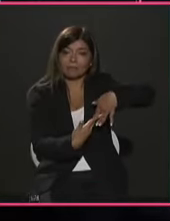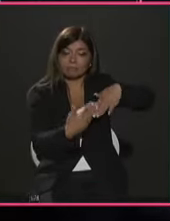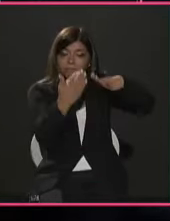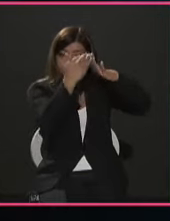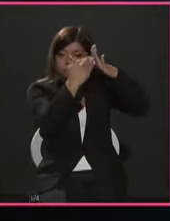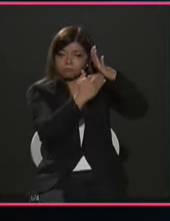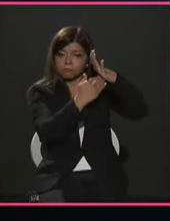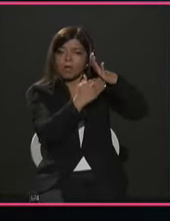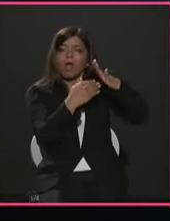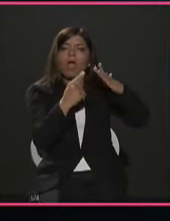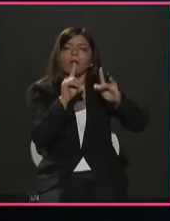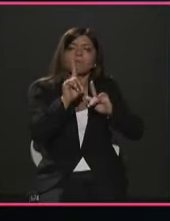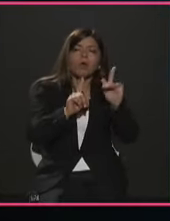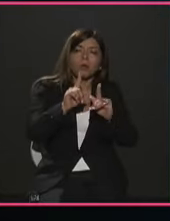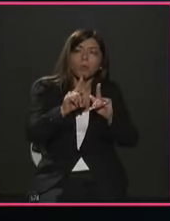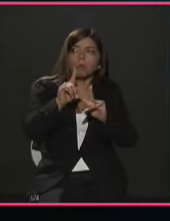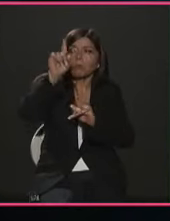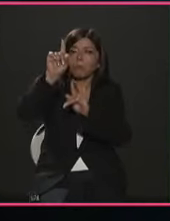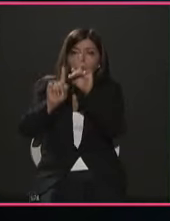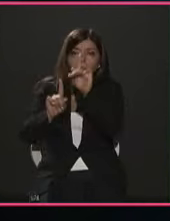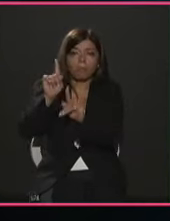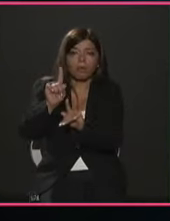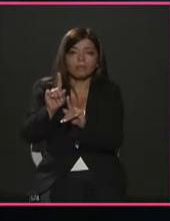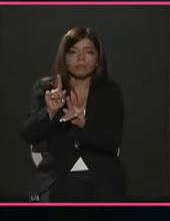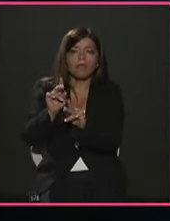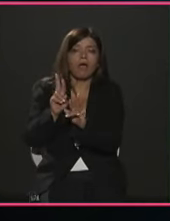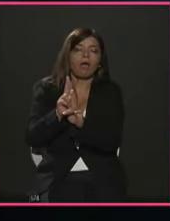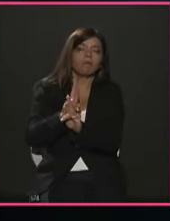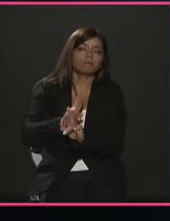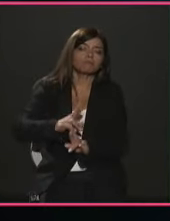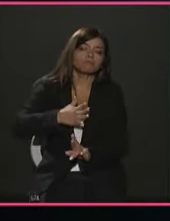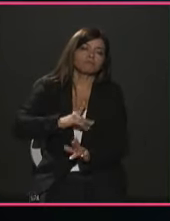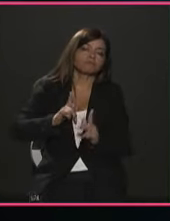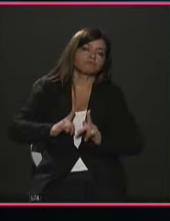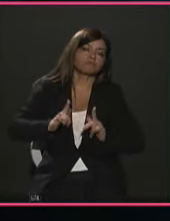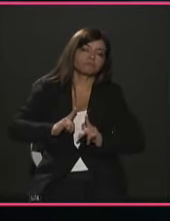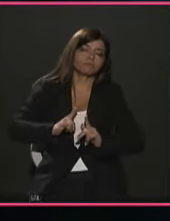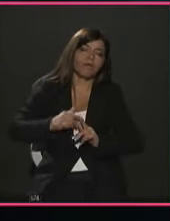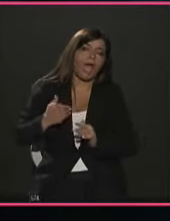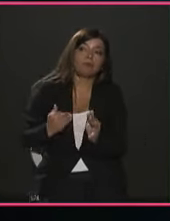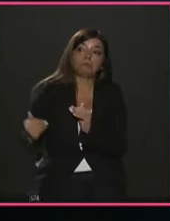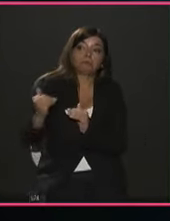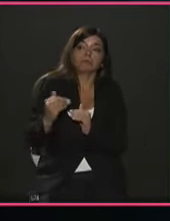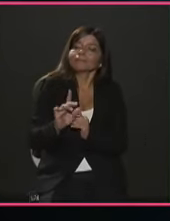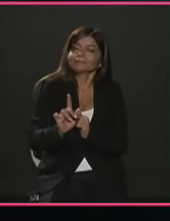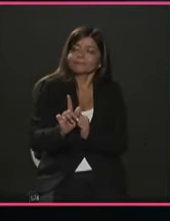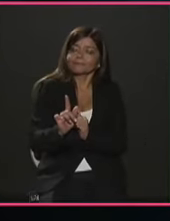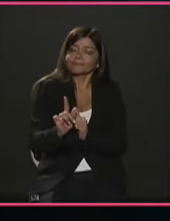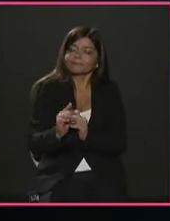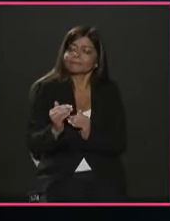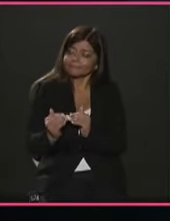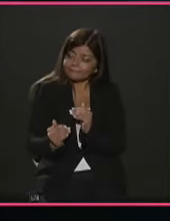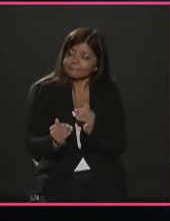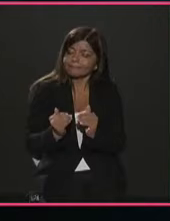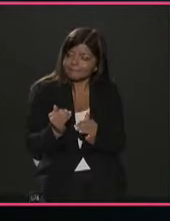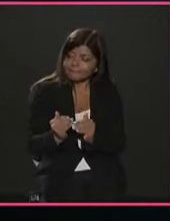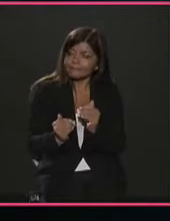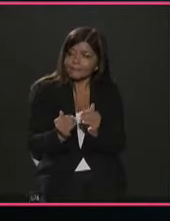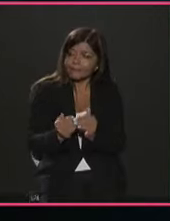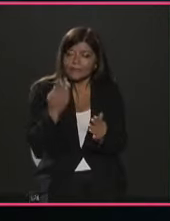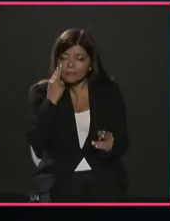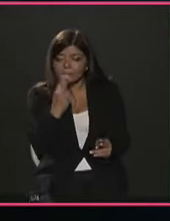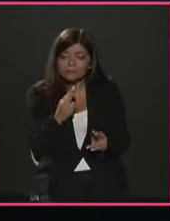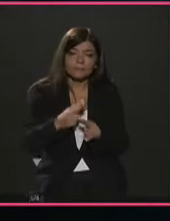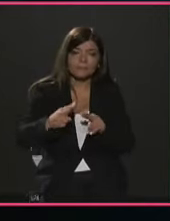vienen acá uno no puede descansar en Sencillamente estos números eh tenemos que ver qué es lo que estamos